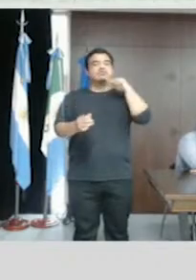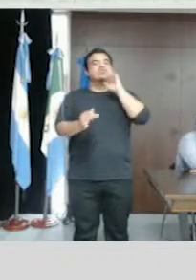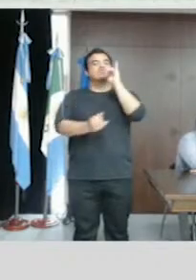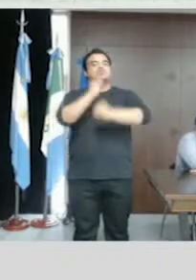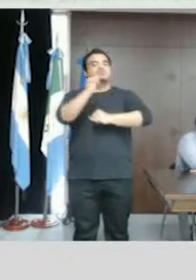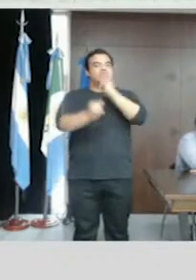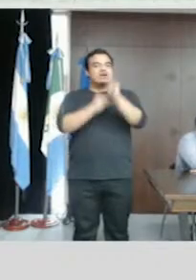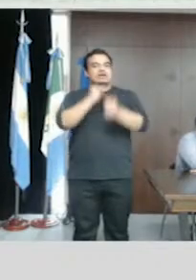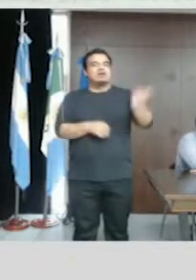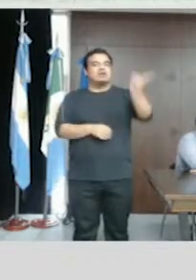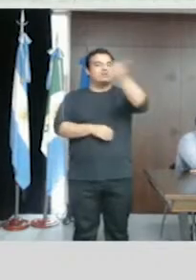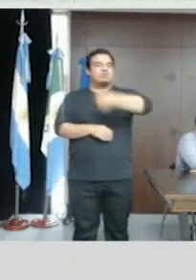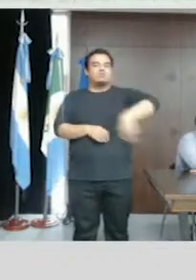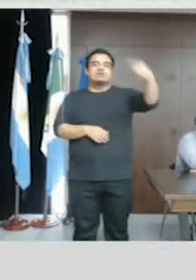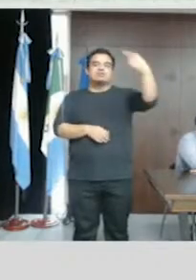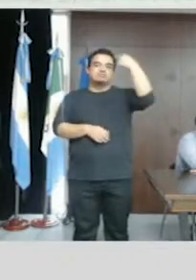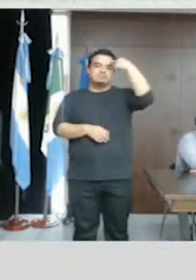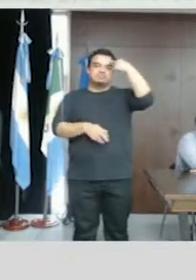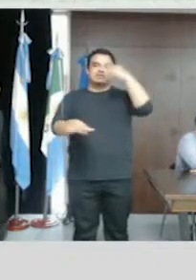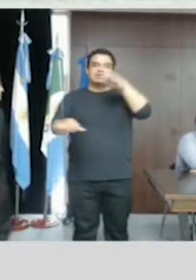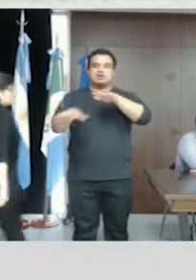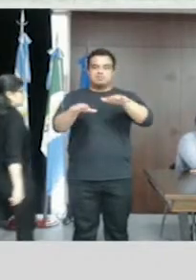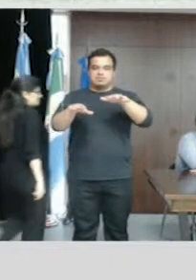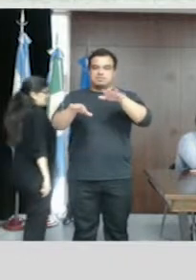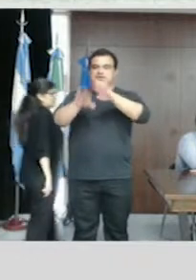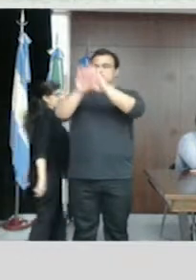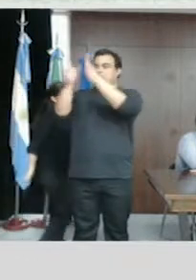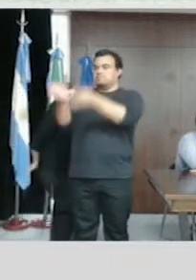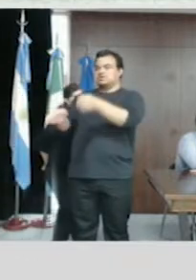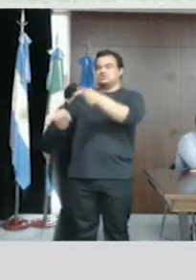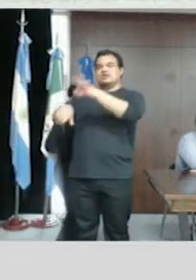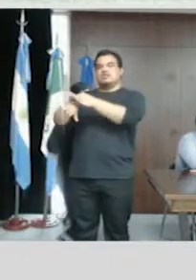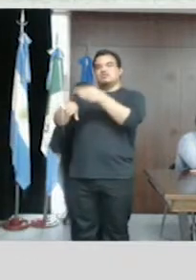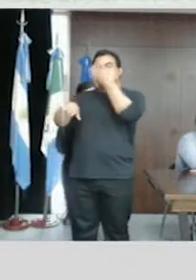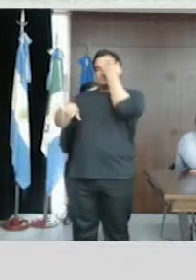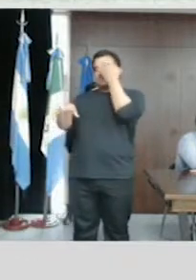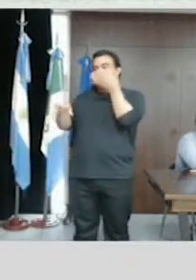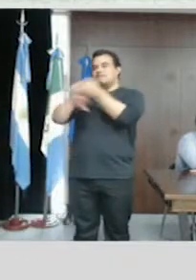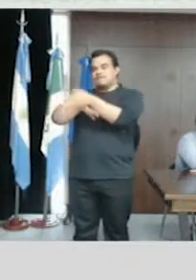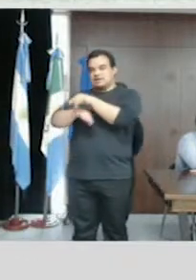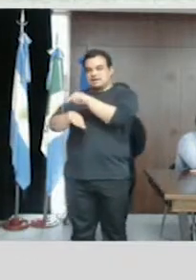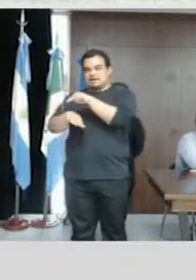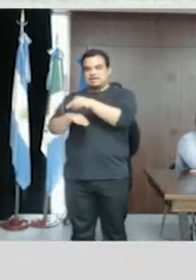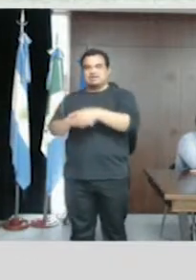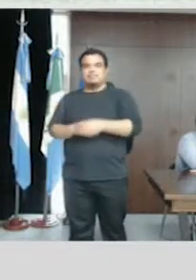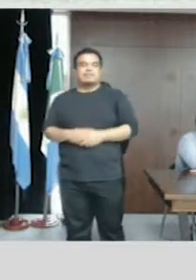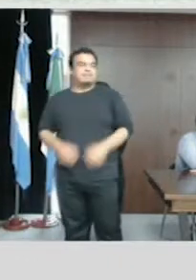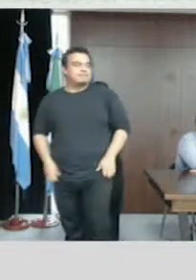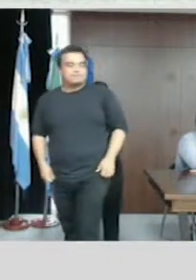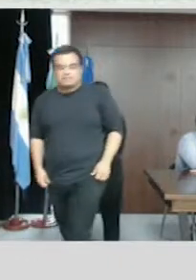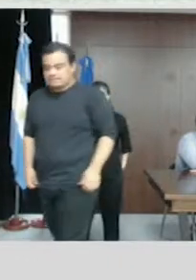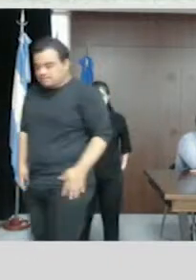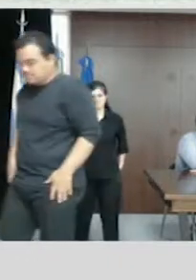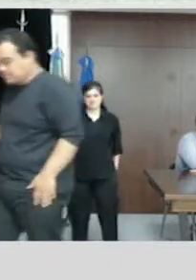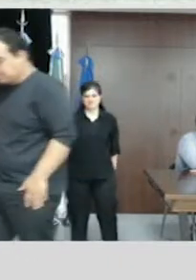Ver lo que hay. Cuando entra el paciente al consultorio, cuando vamos a alguna una residencia de larga estadía o